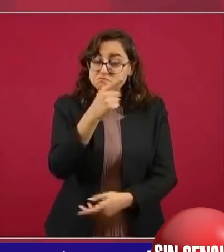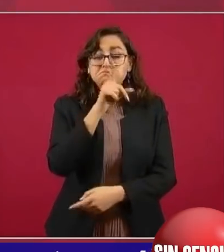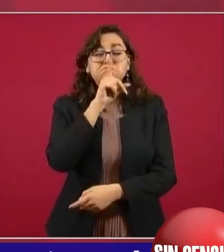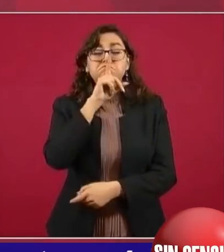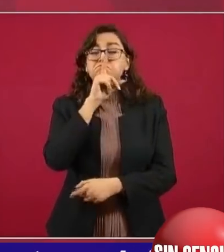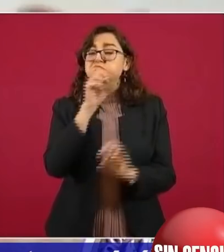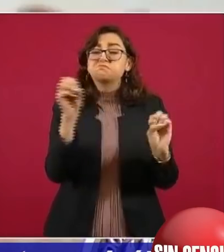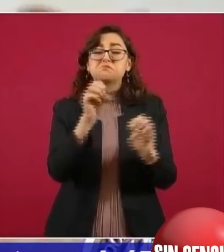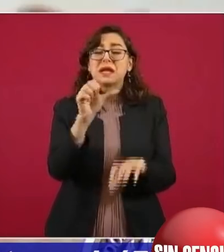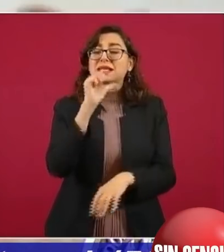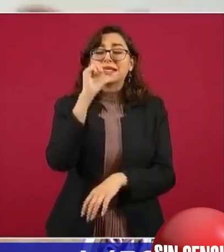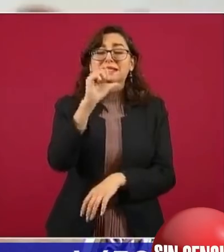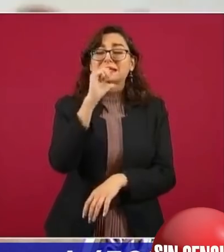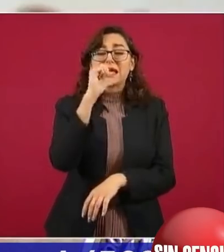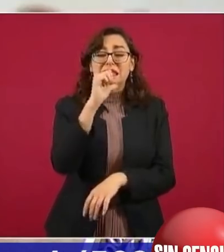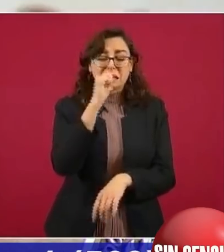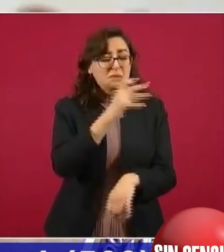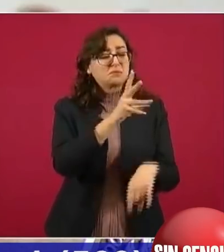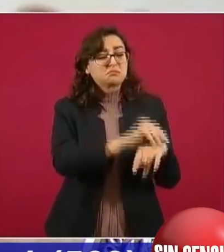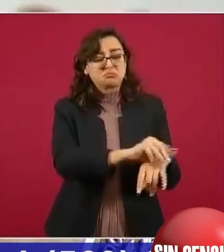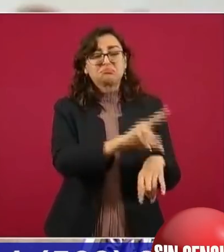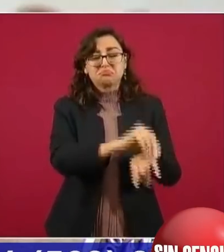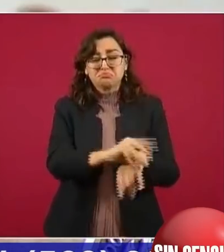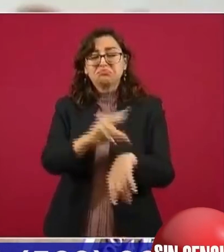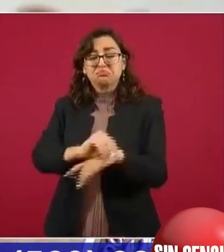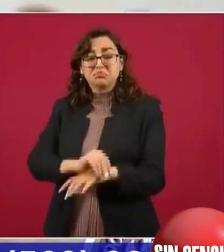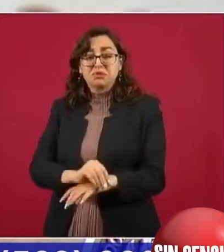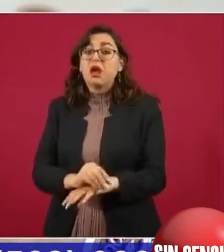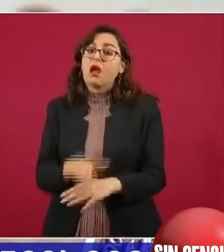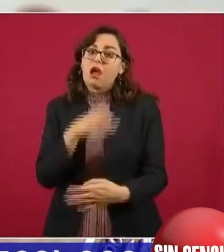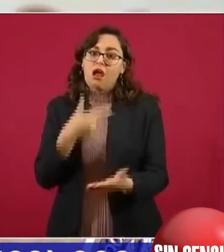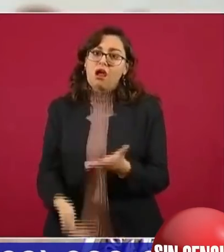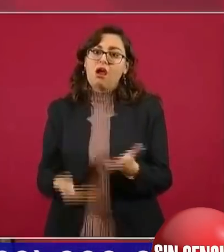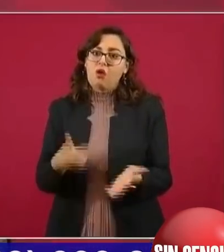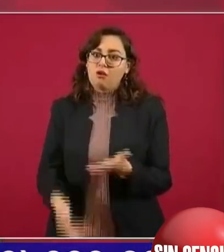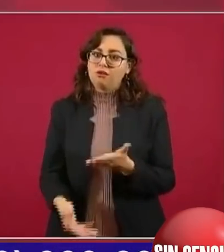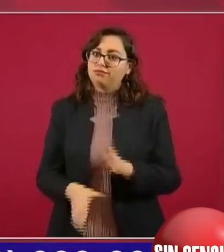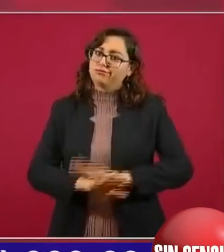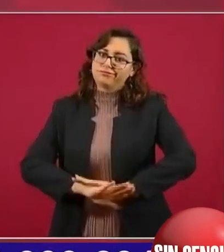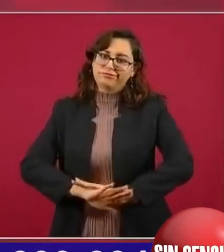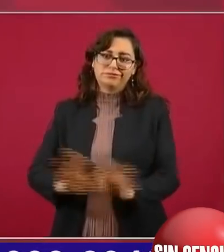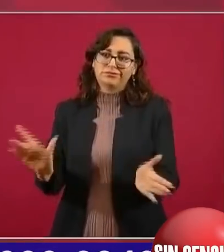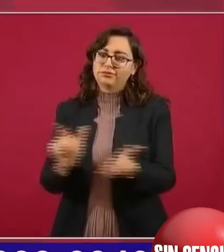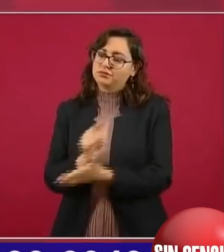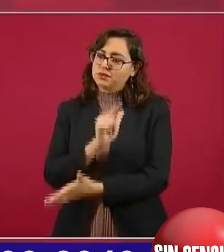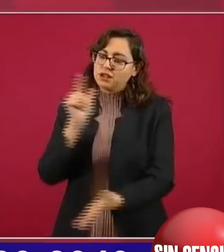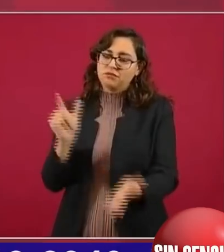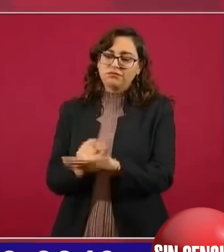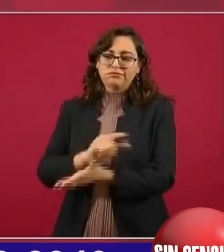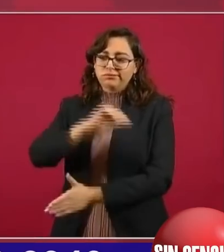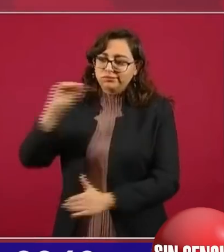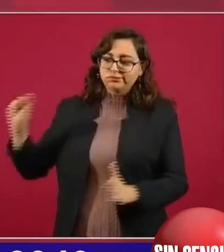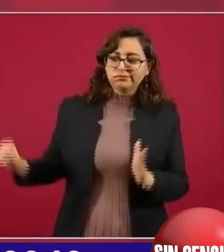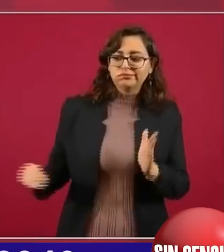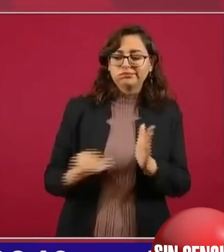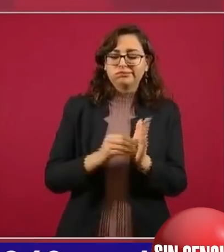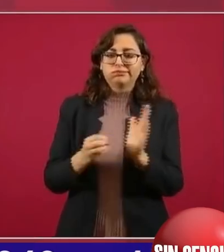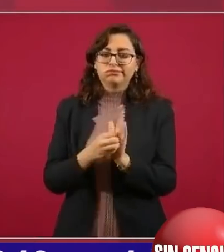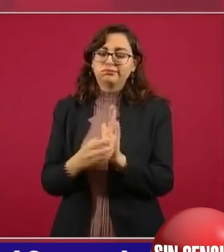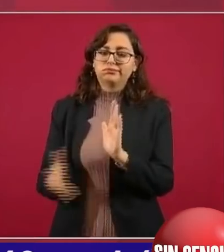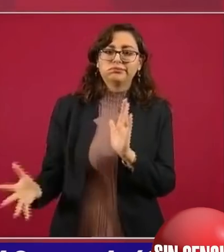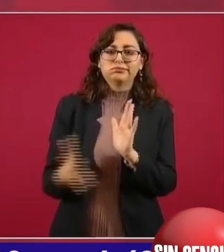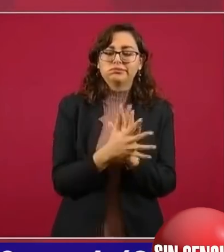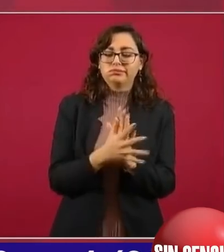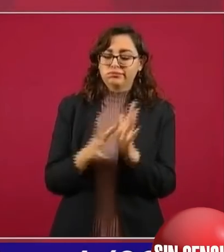Y ahora hicimos una reforma para que, de acuerdo a la Constitución,